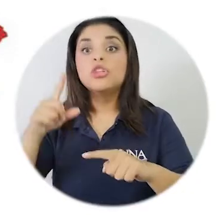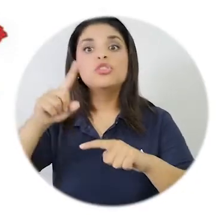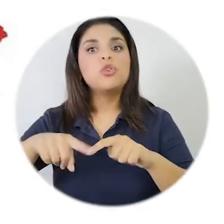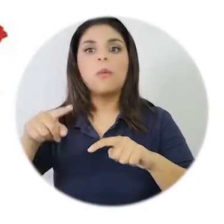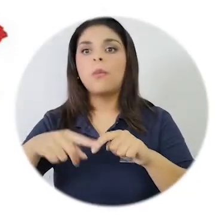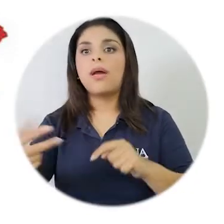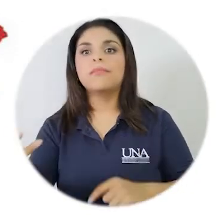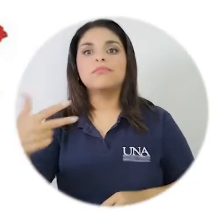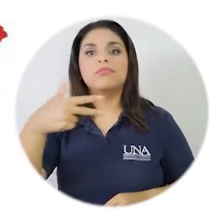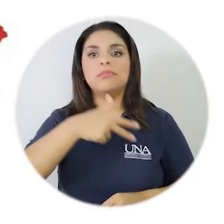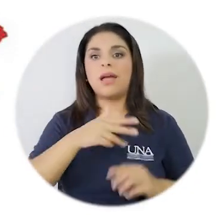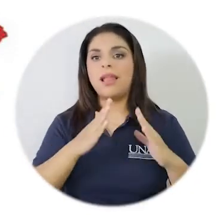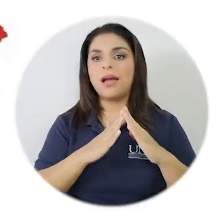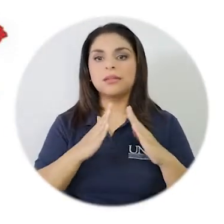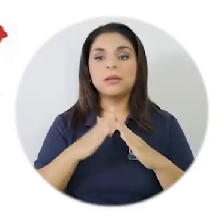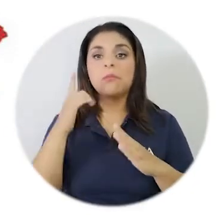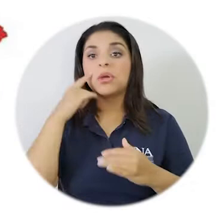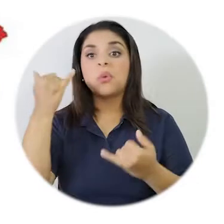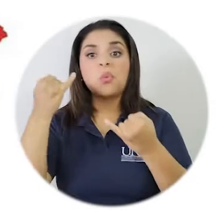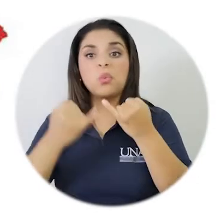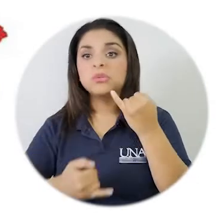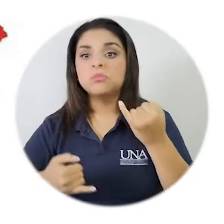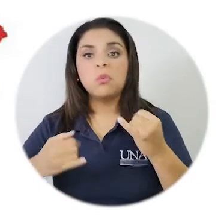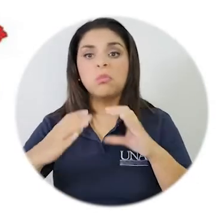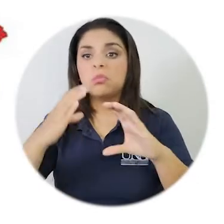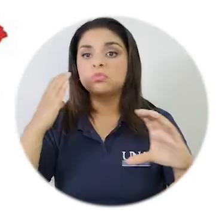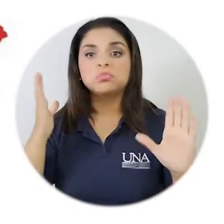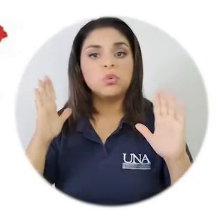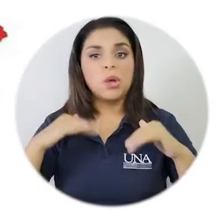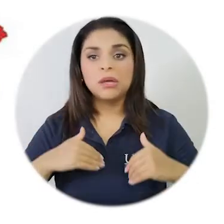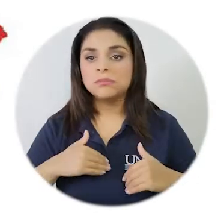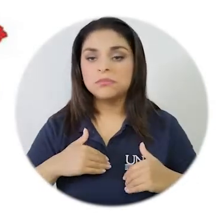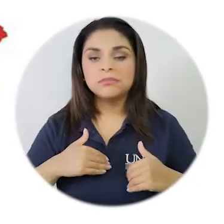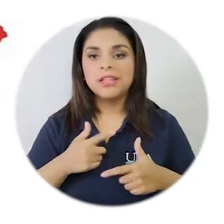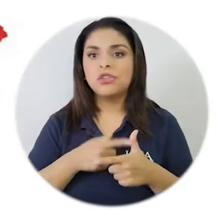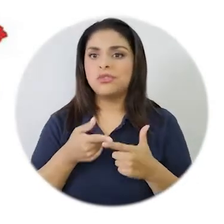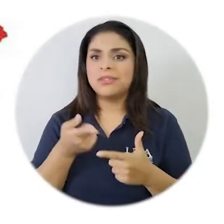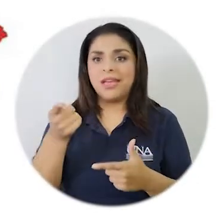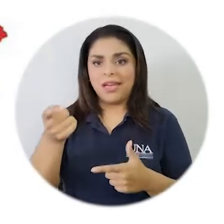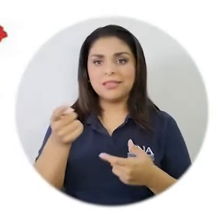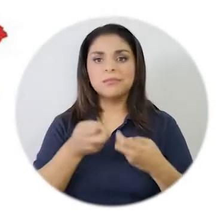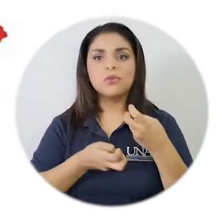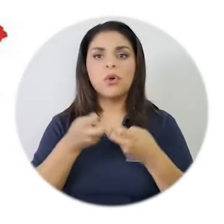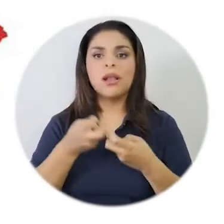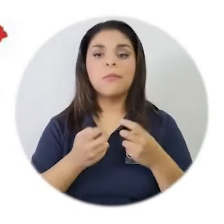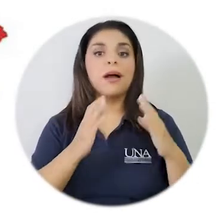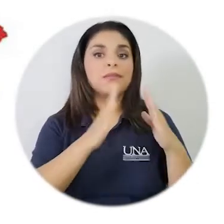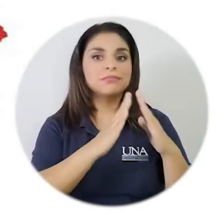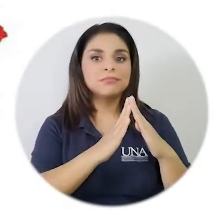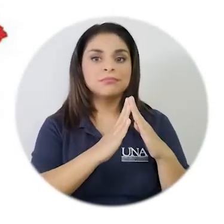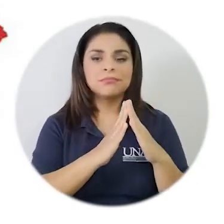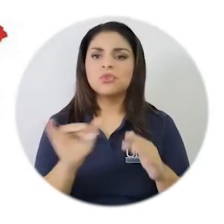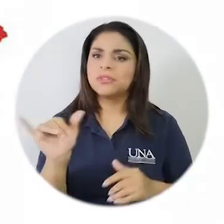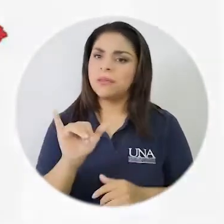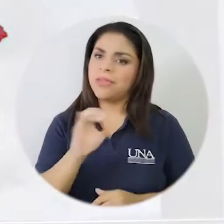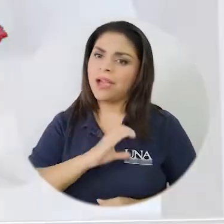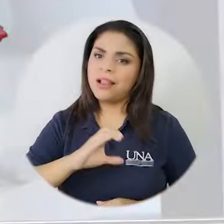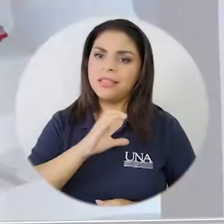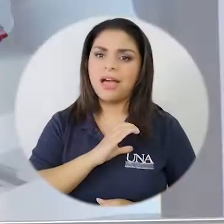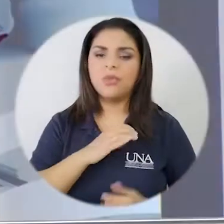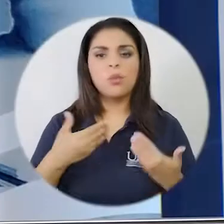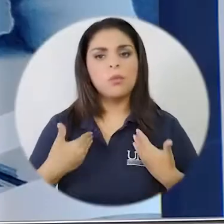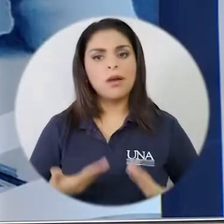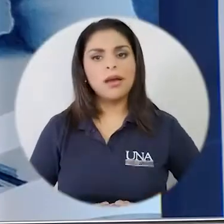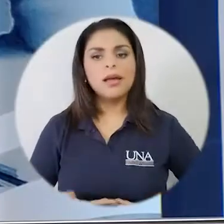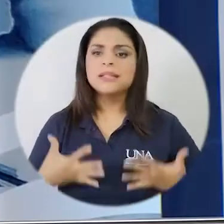puede regresar a sus casas porque el último transporte no los puede llevar. Esto conlleva entonces a un problema no solo de habitacional, sino también de